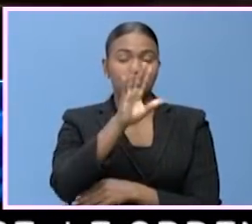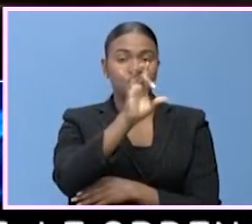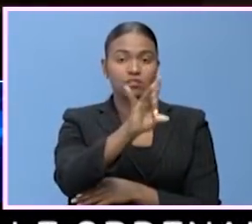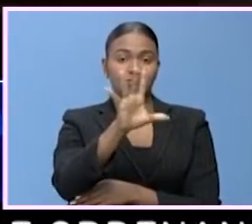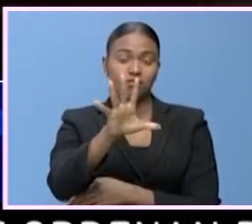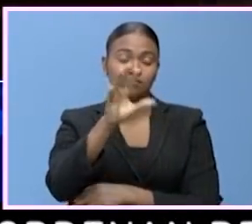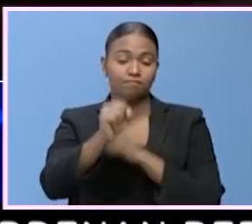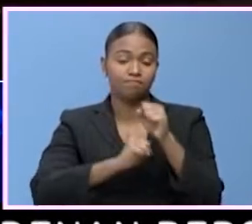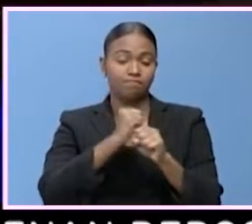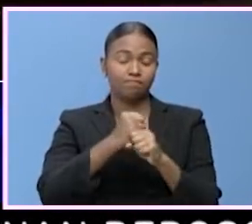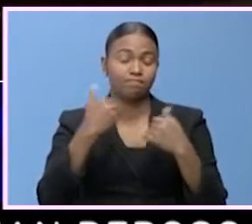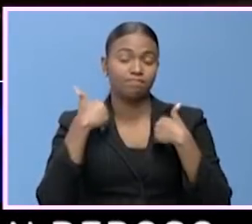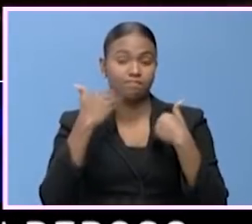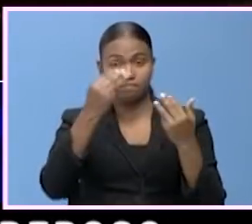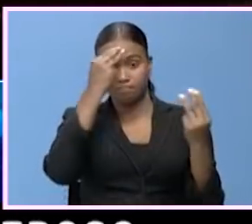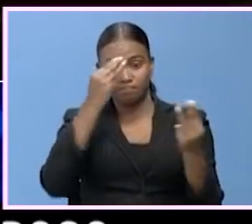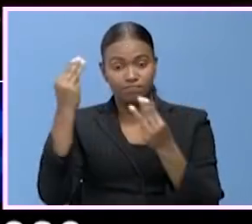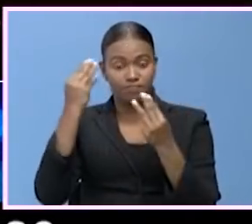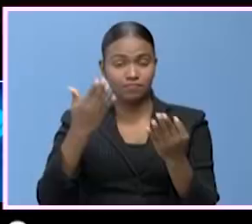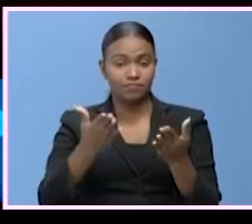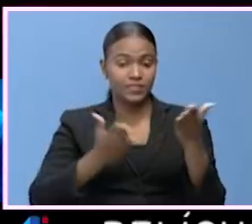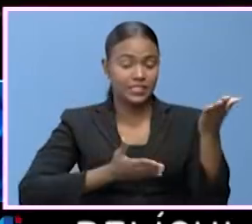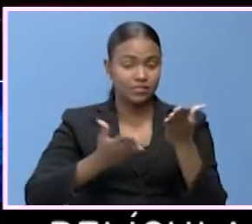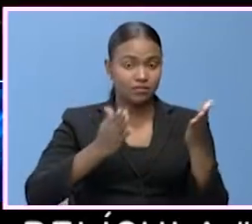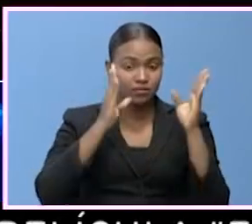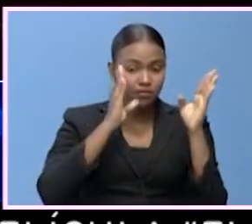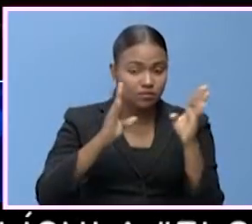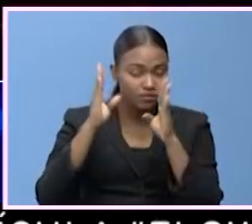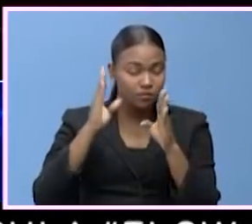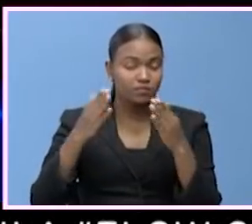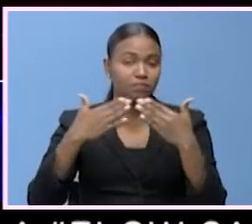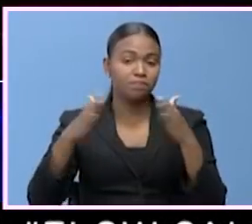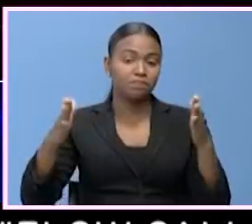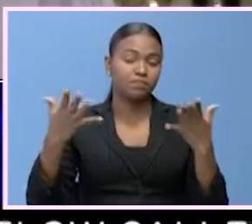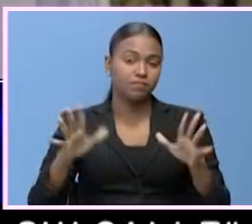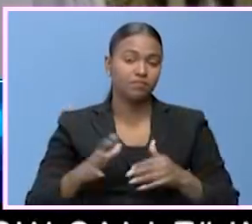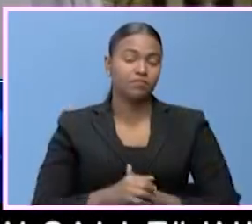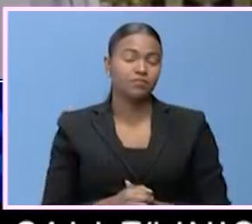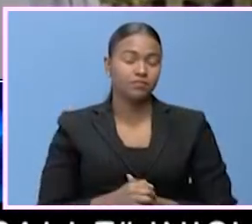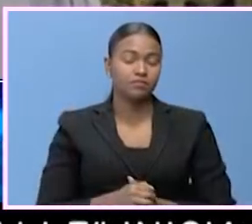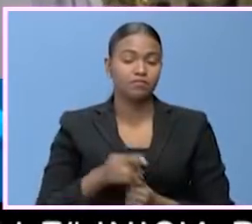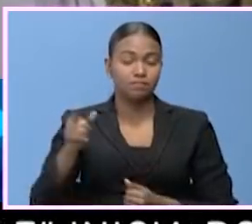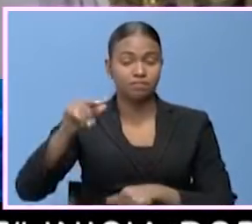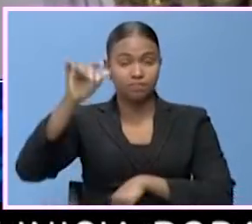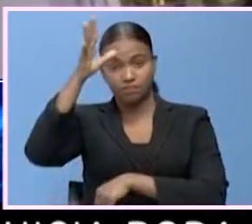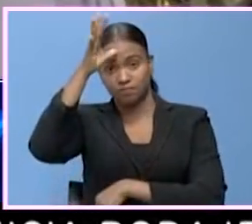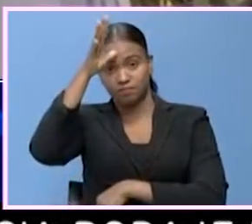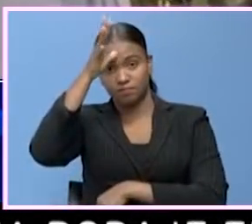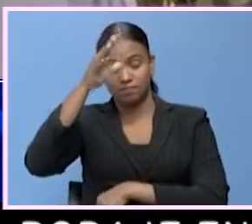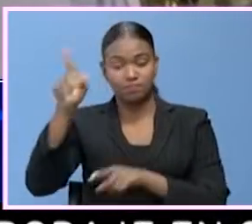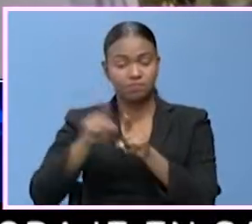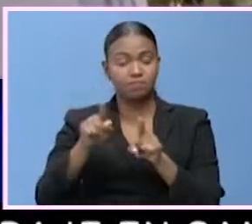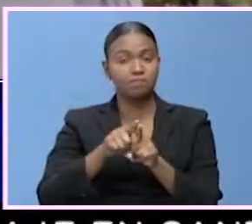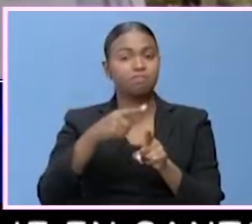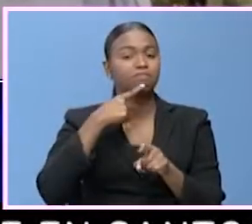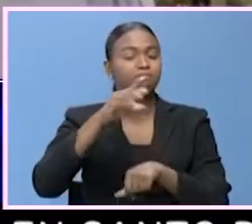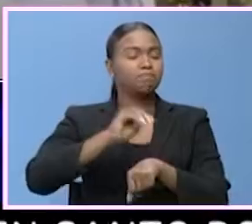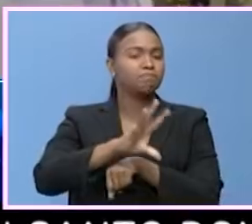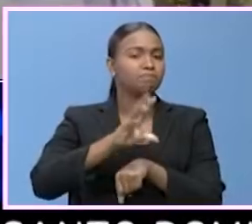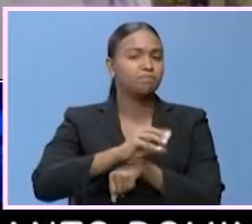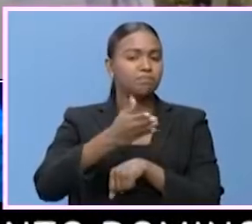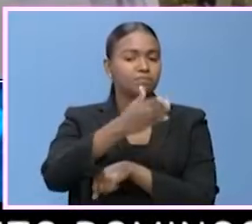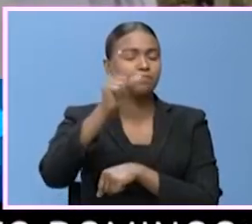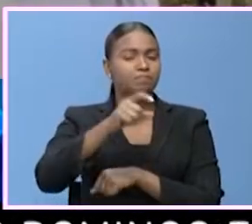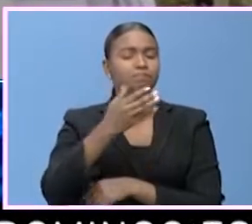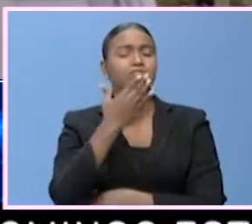años de servicio, de fundar. El religioso asimismo los instó a